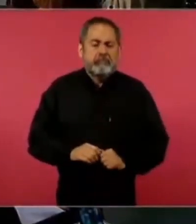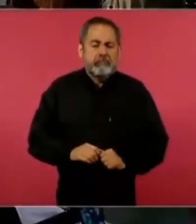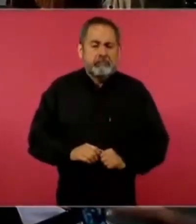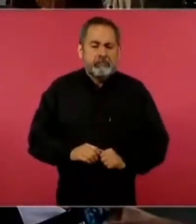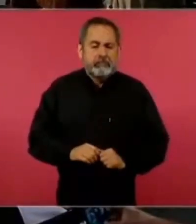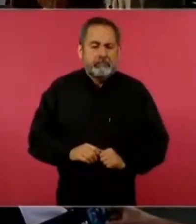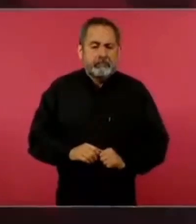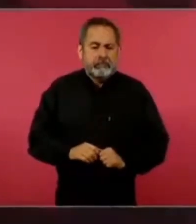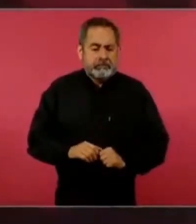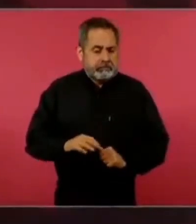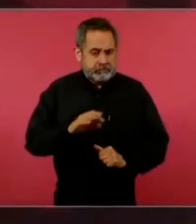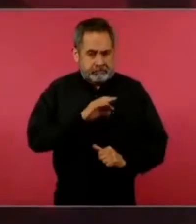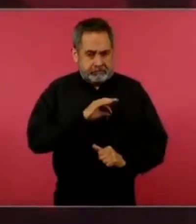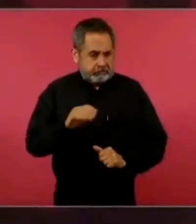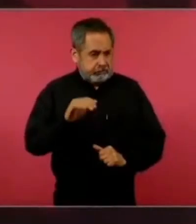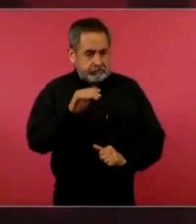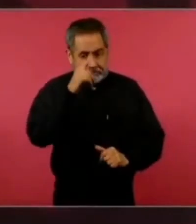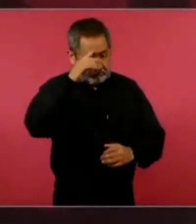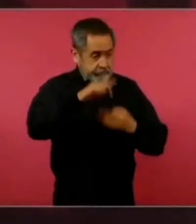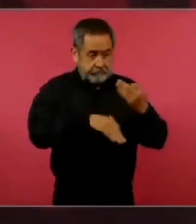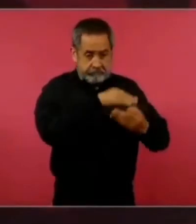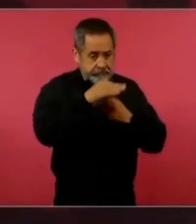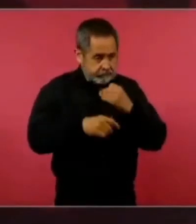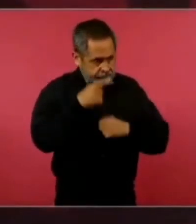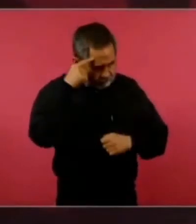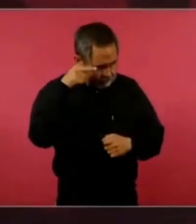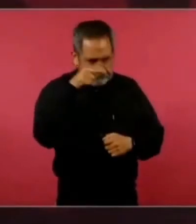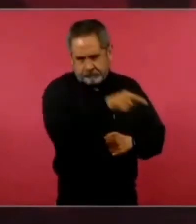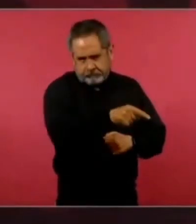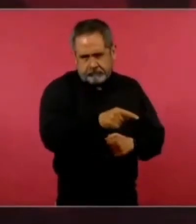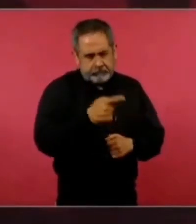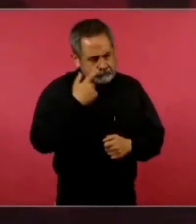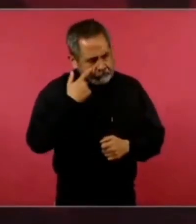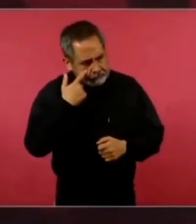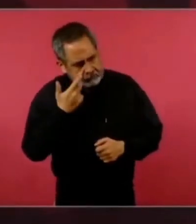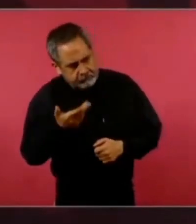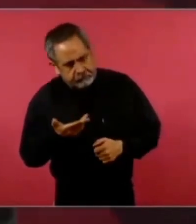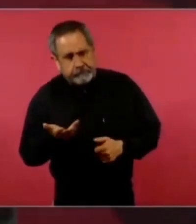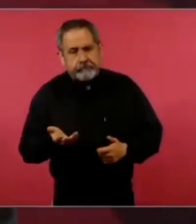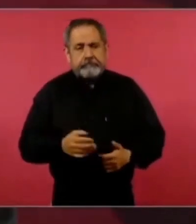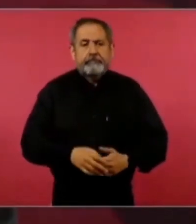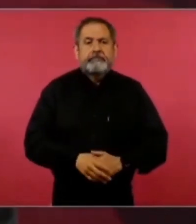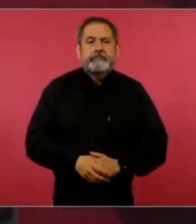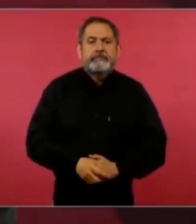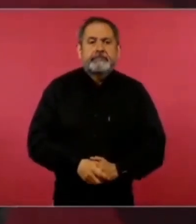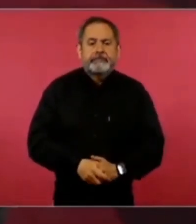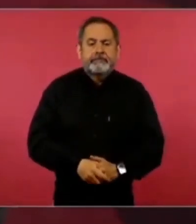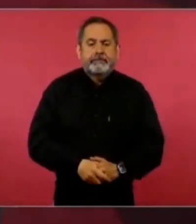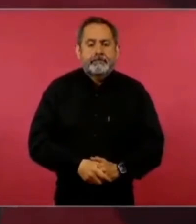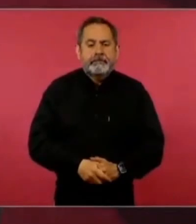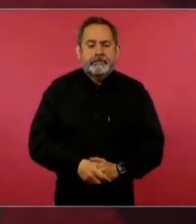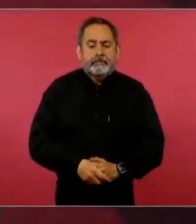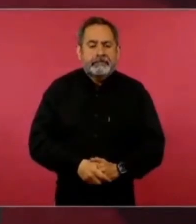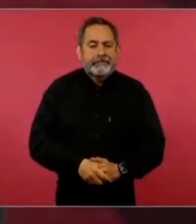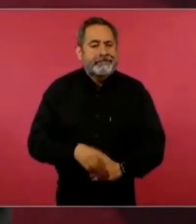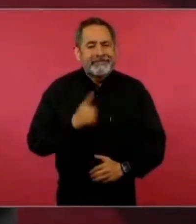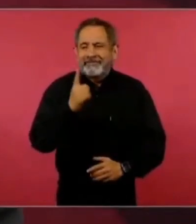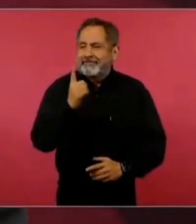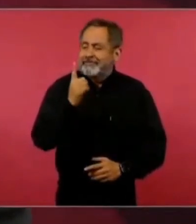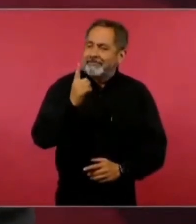aplicaría, ¿no?, para todos. debe haber ética